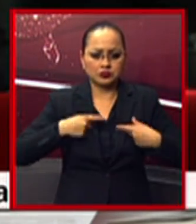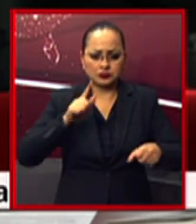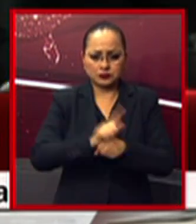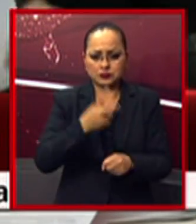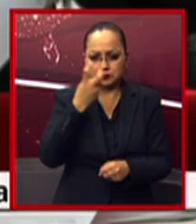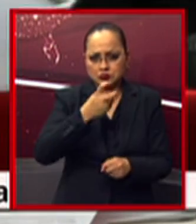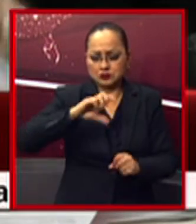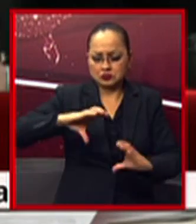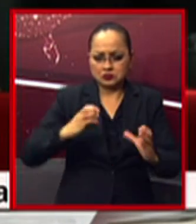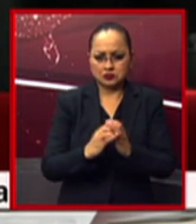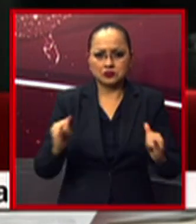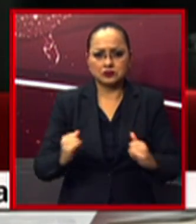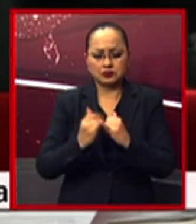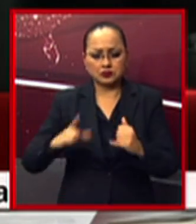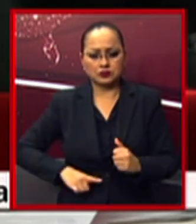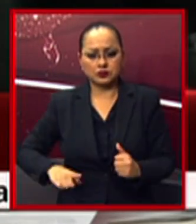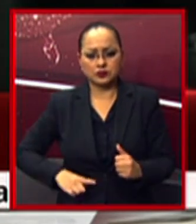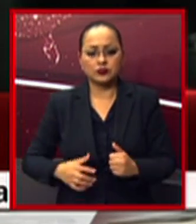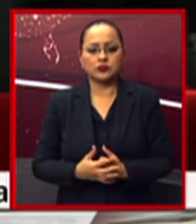sujetos obligados.